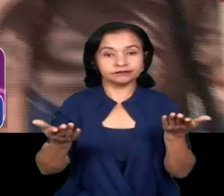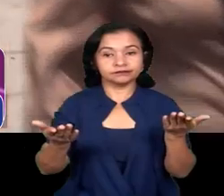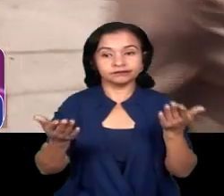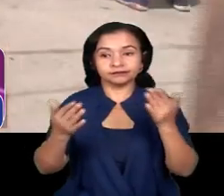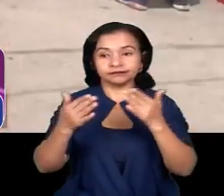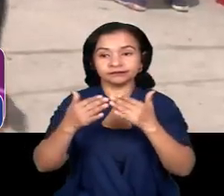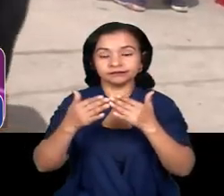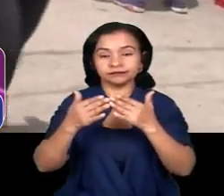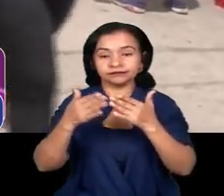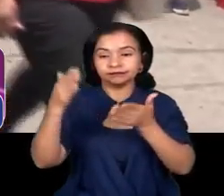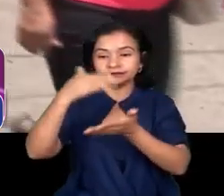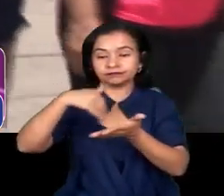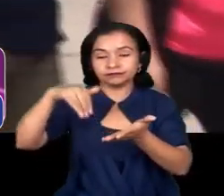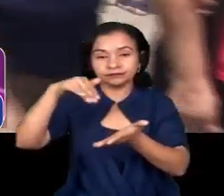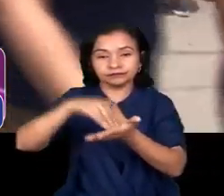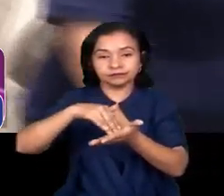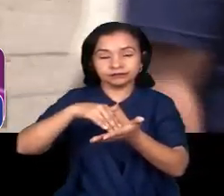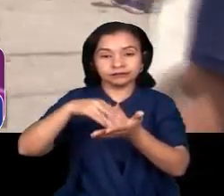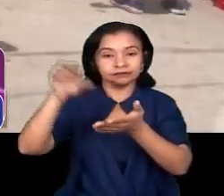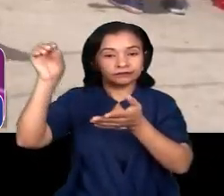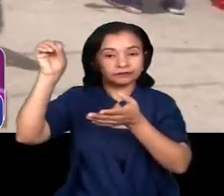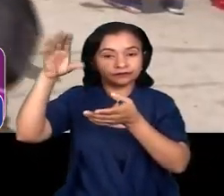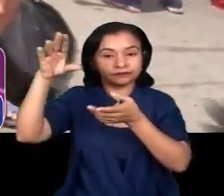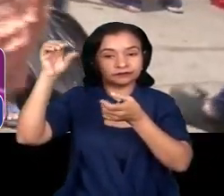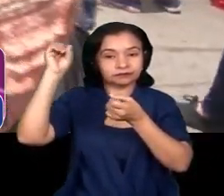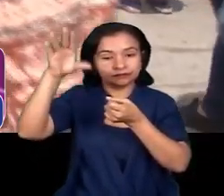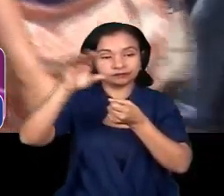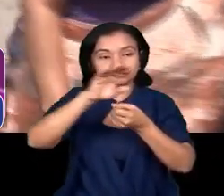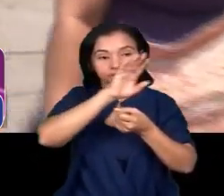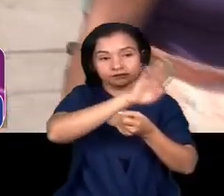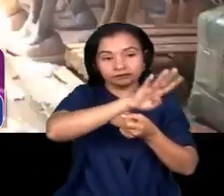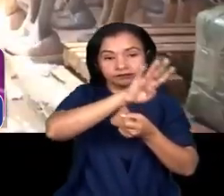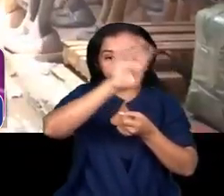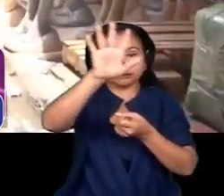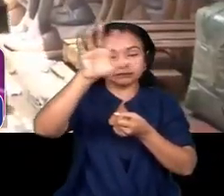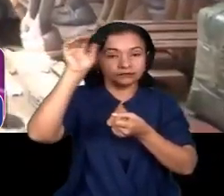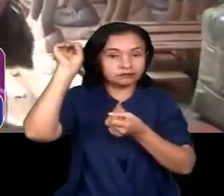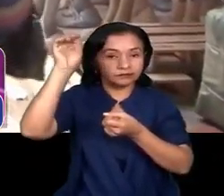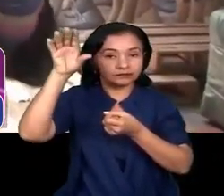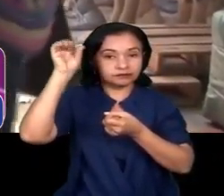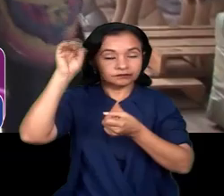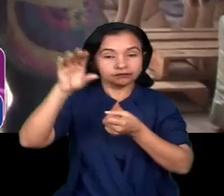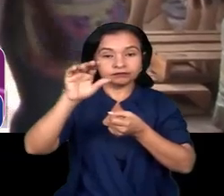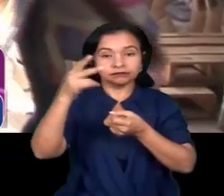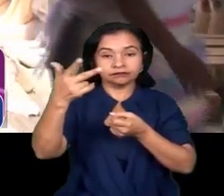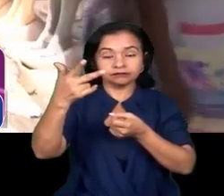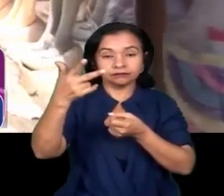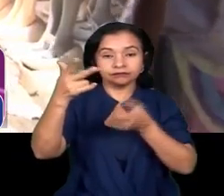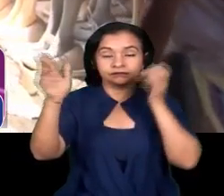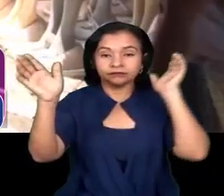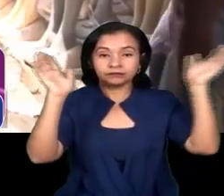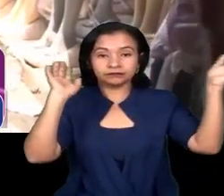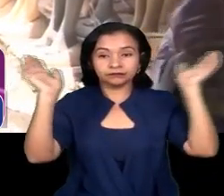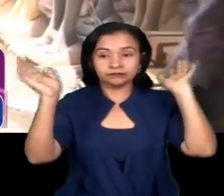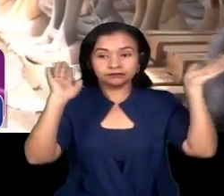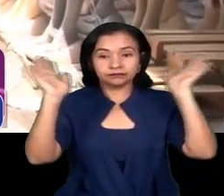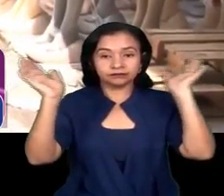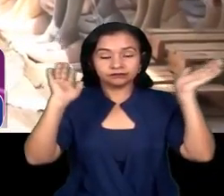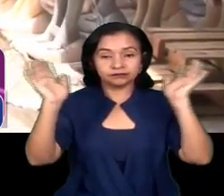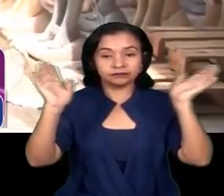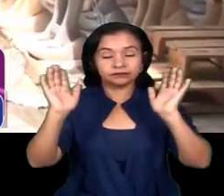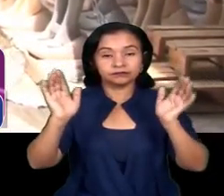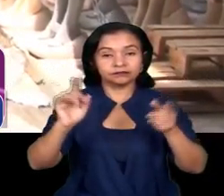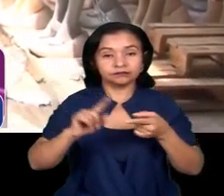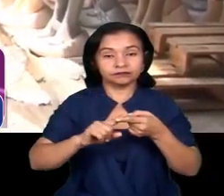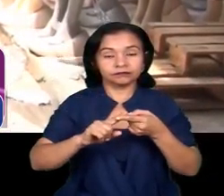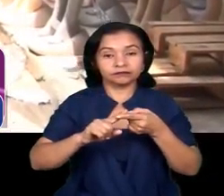poniendo puestos de mando con una sirena, que hoy tenemos 4 o 5 sirenas en el mercado, y en los 8 mercados de Managua